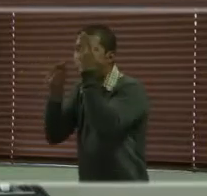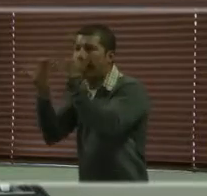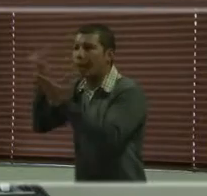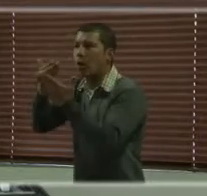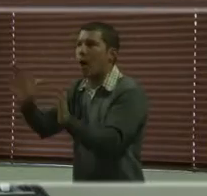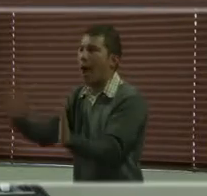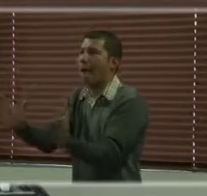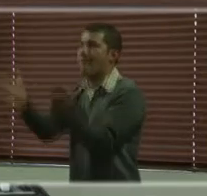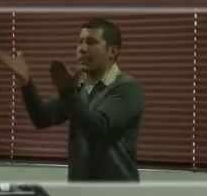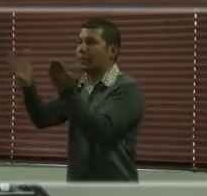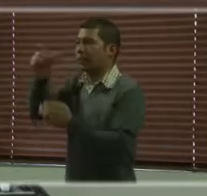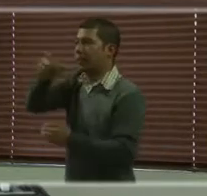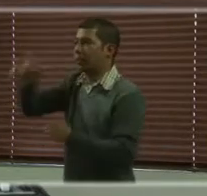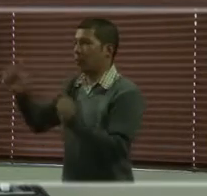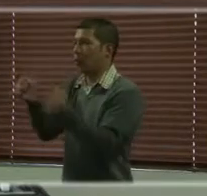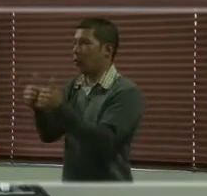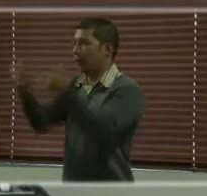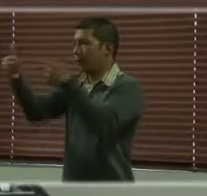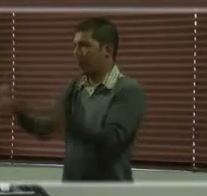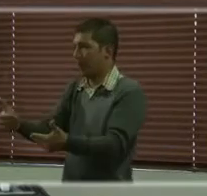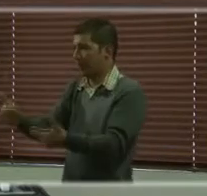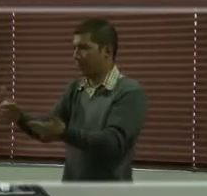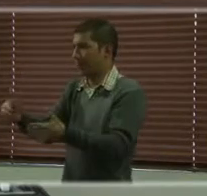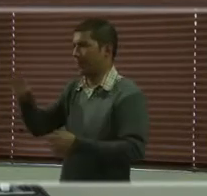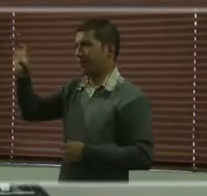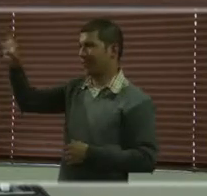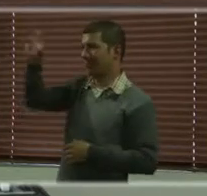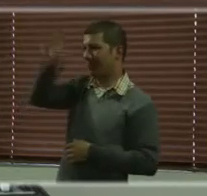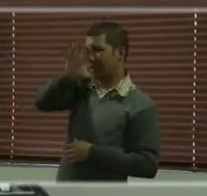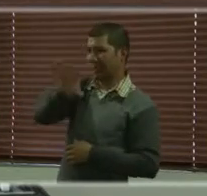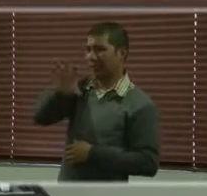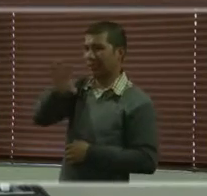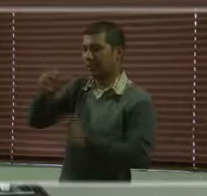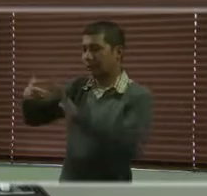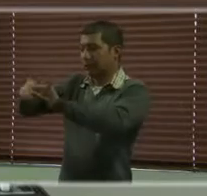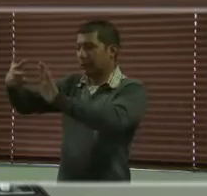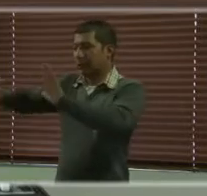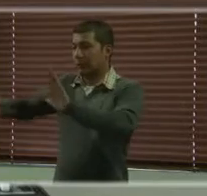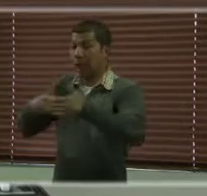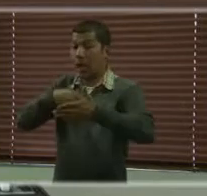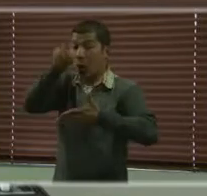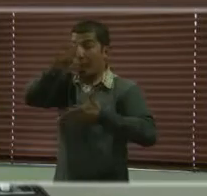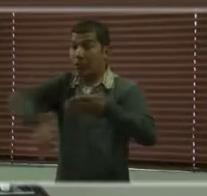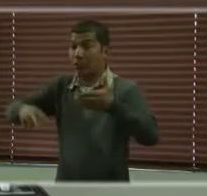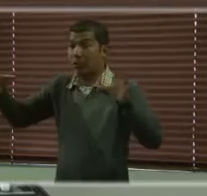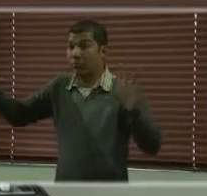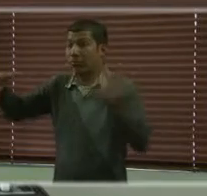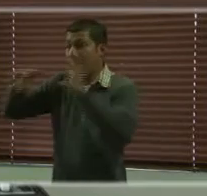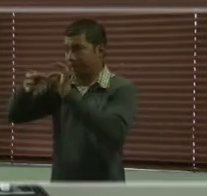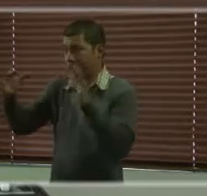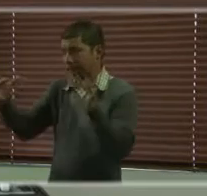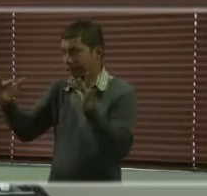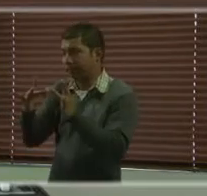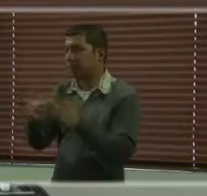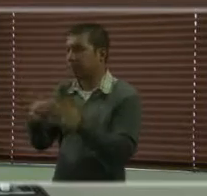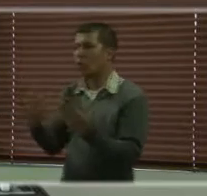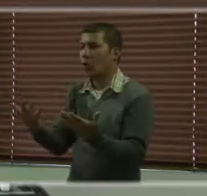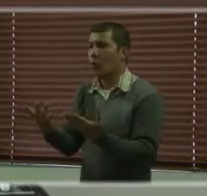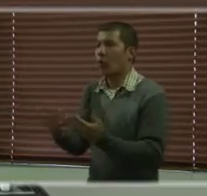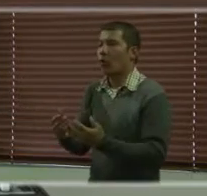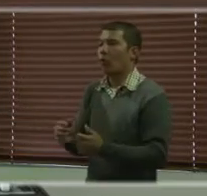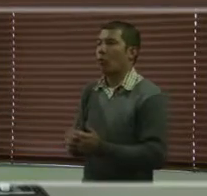con discapacidad en los Estados parte y esto lo hace a través de la presentación de informes